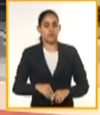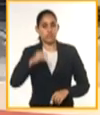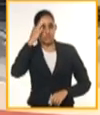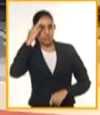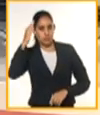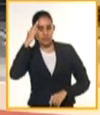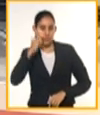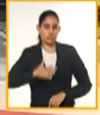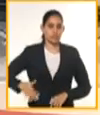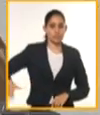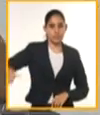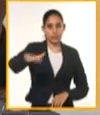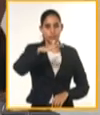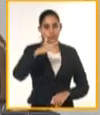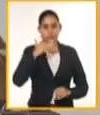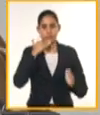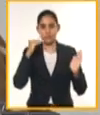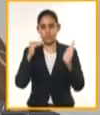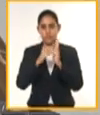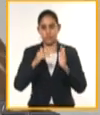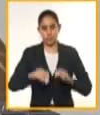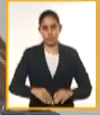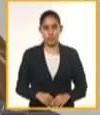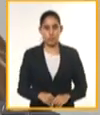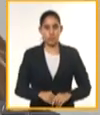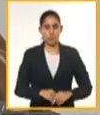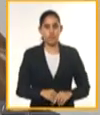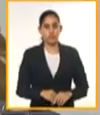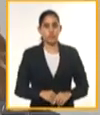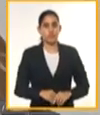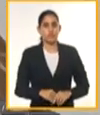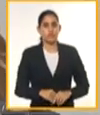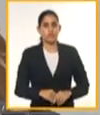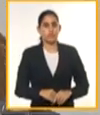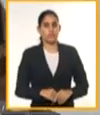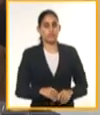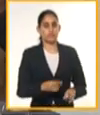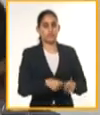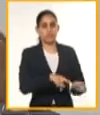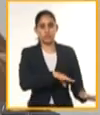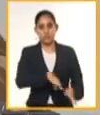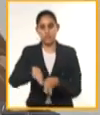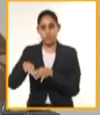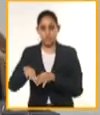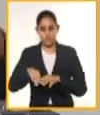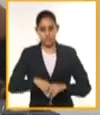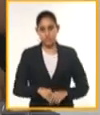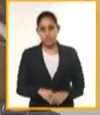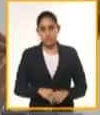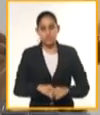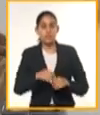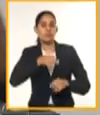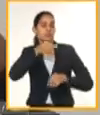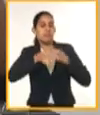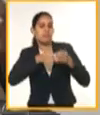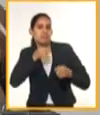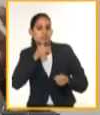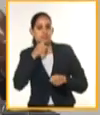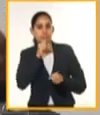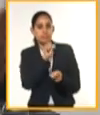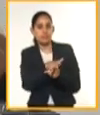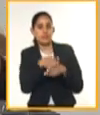toda nuestra teleaudiencia. Vamos a empezar por lo del supuesto show. Porque se ha